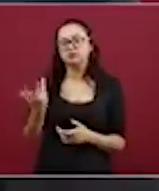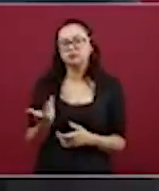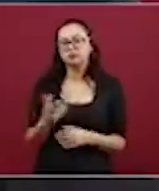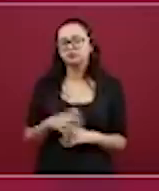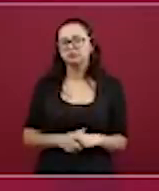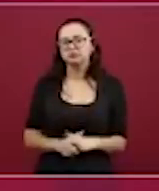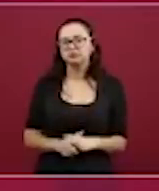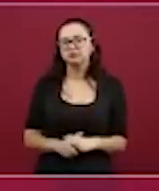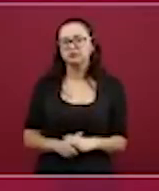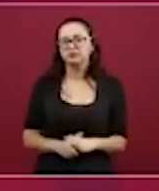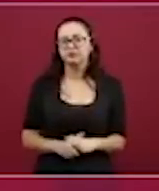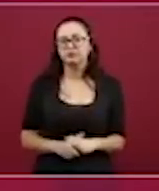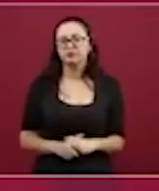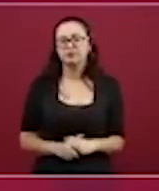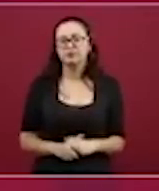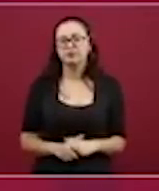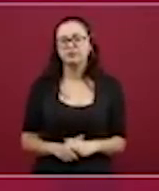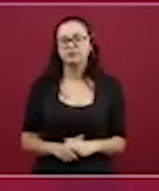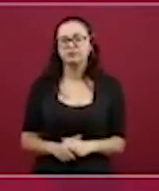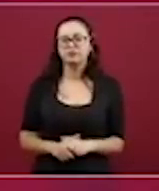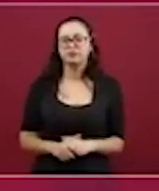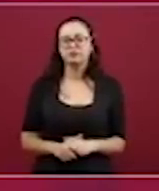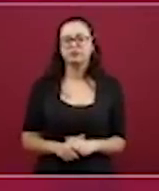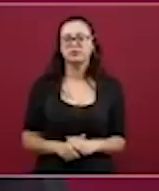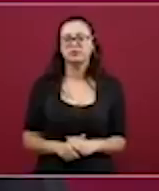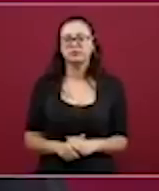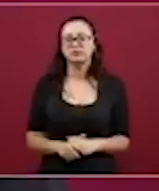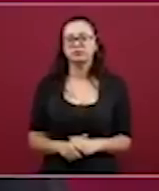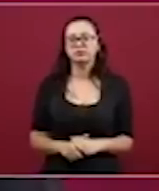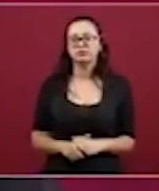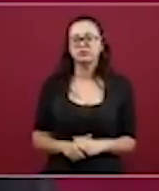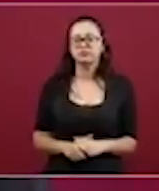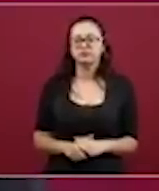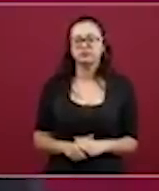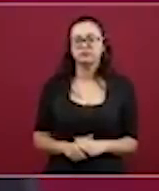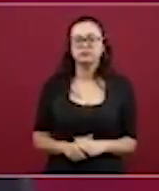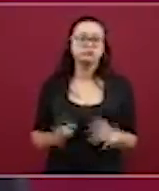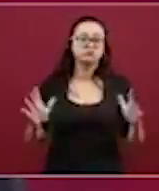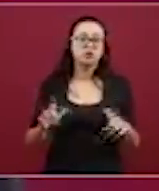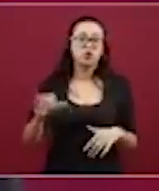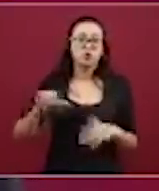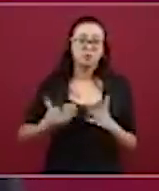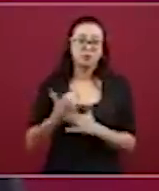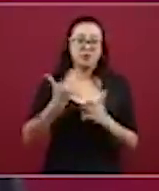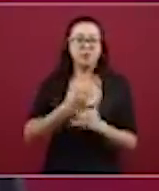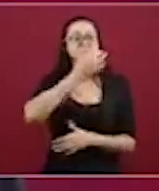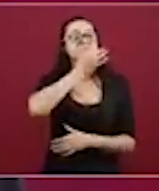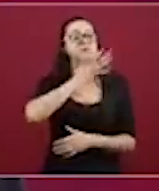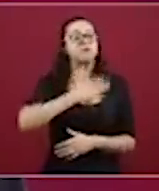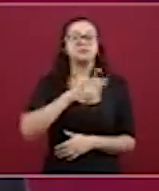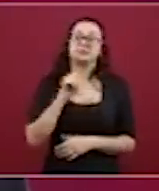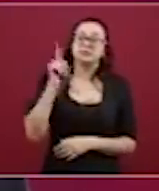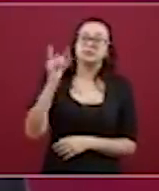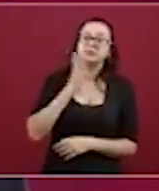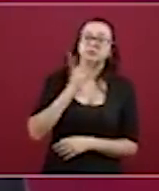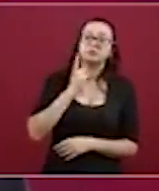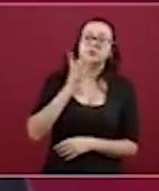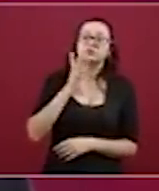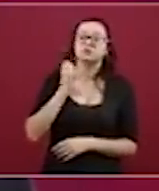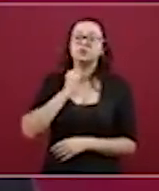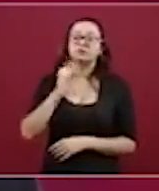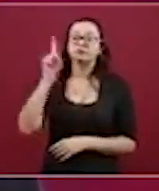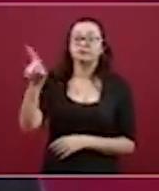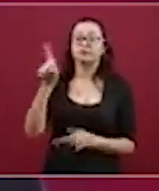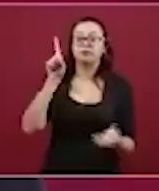Hoy en la mañana, cuando me informaron de que había la posibilidad, que habían dicho algunos legisladores, de que una